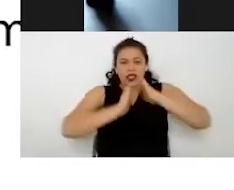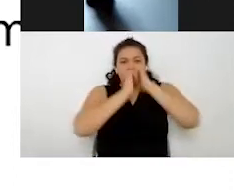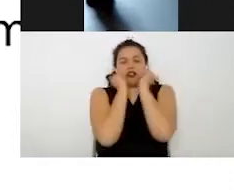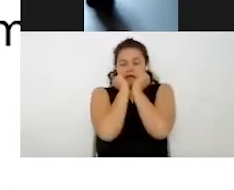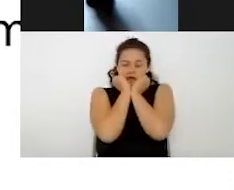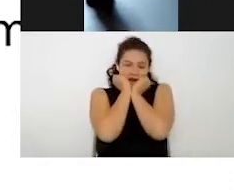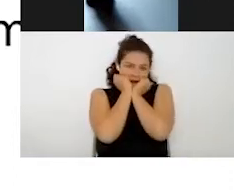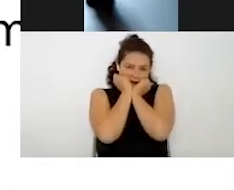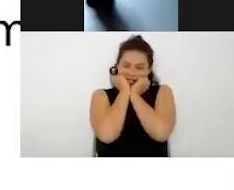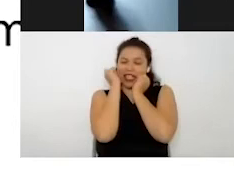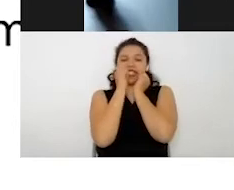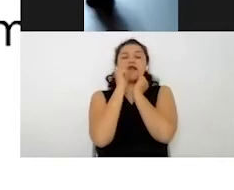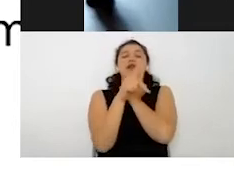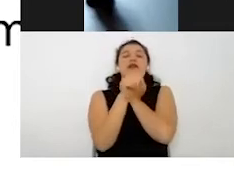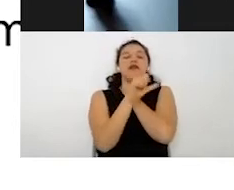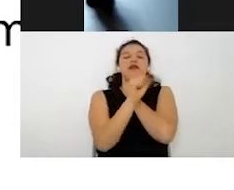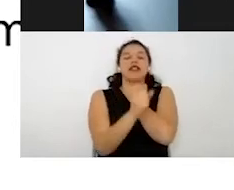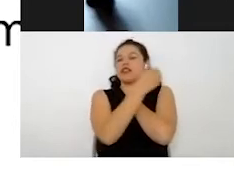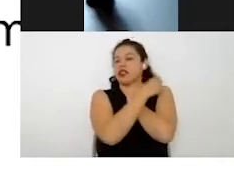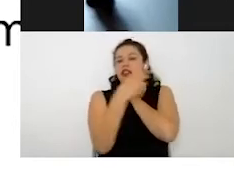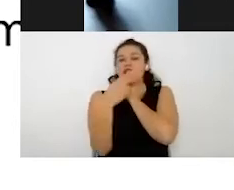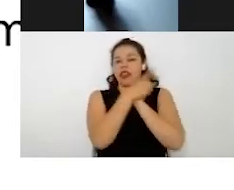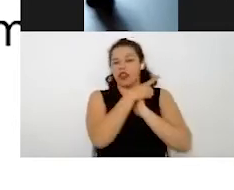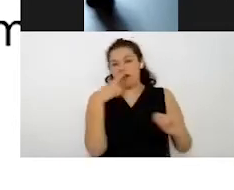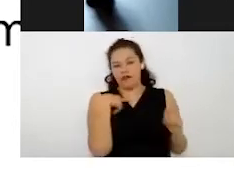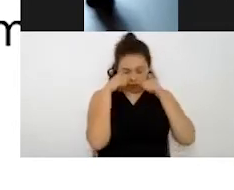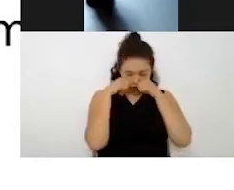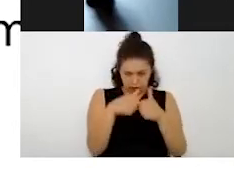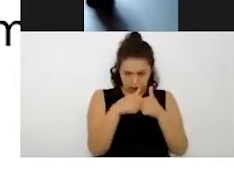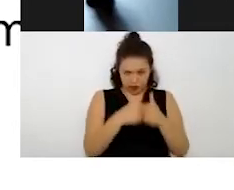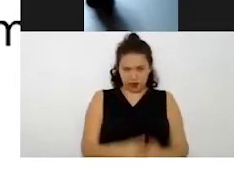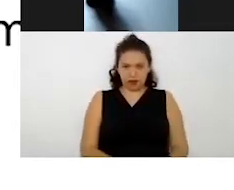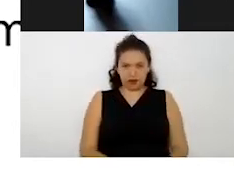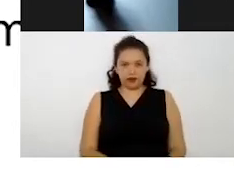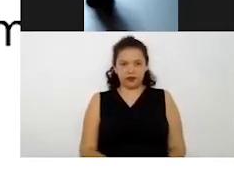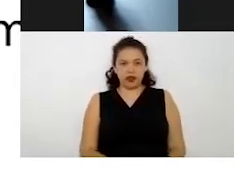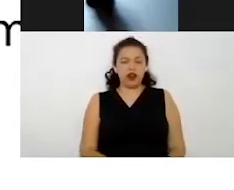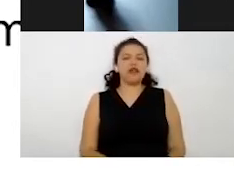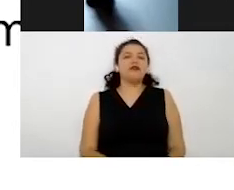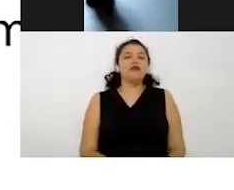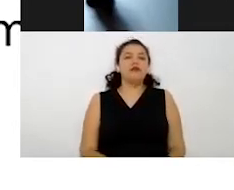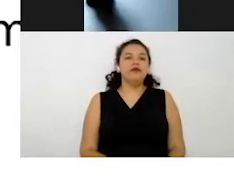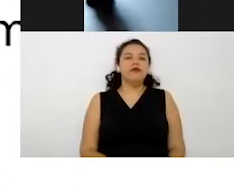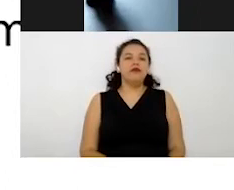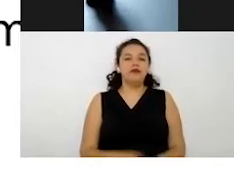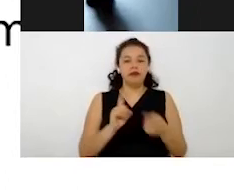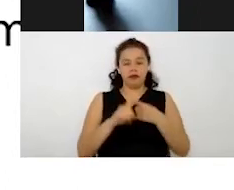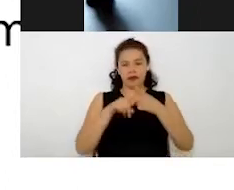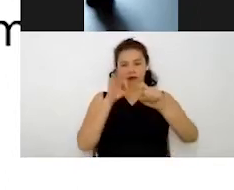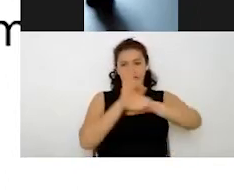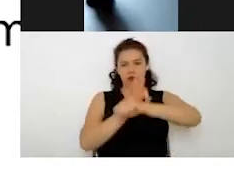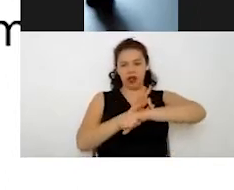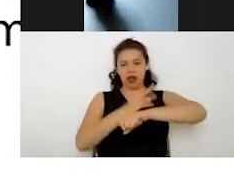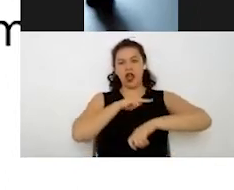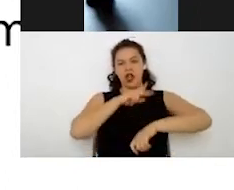nos va a guiar lo que es el protocolo PAS. ¿De acuerdo? Entonces habíamos dicho que era uno, proteger. Era protegerme a mi